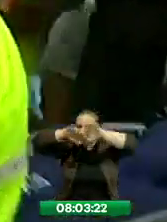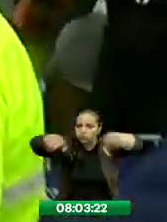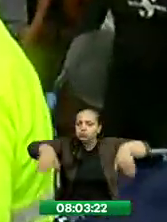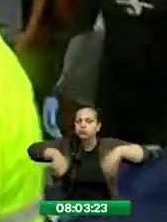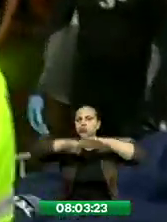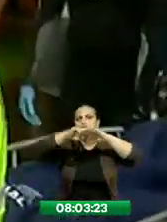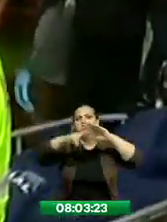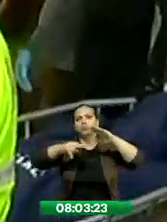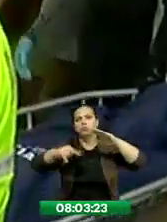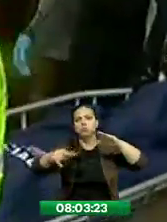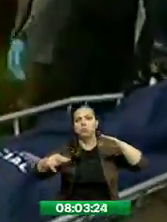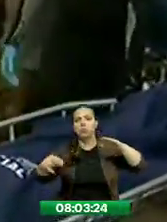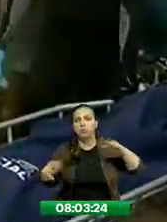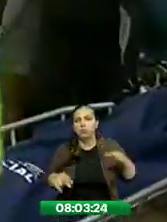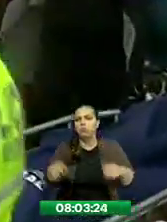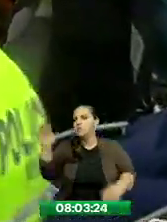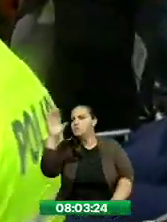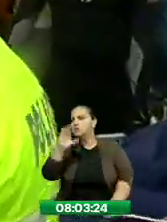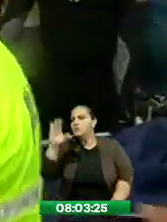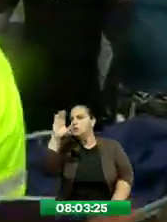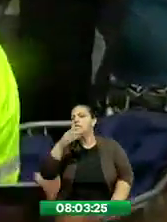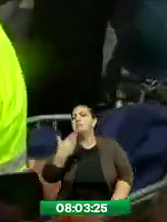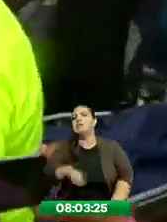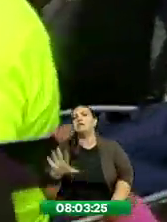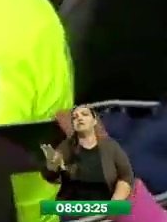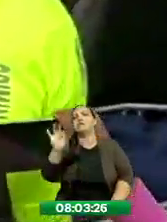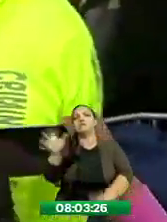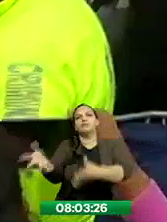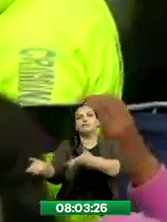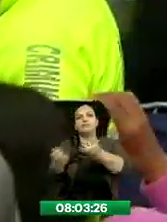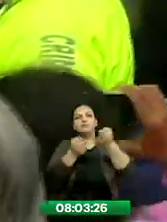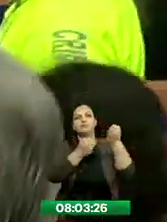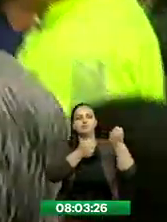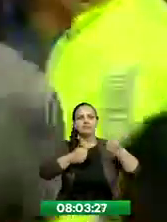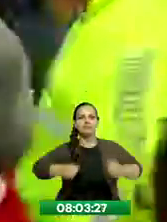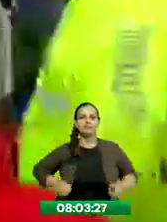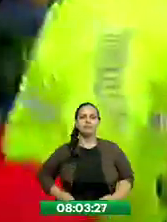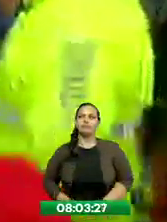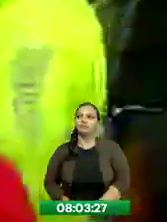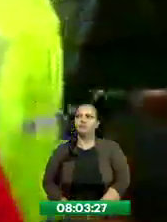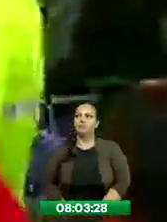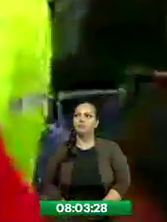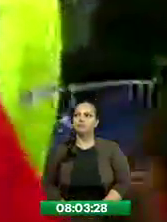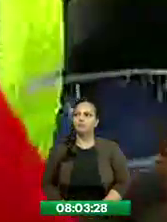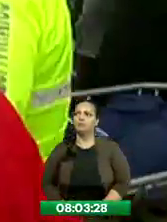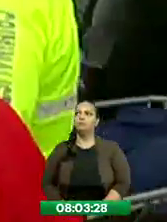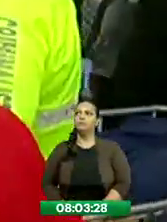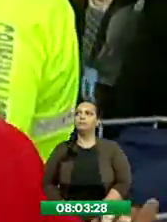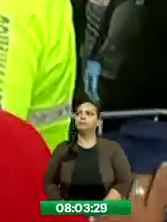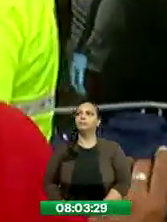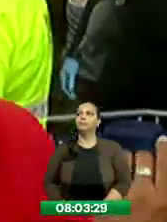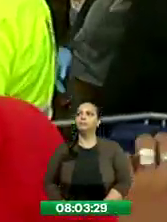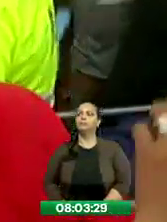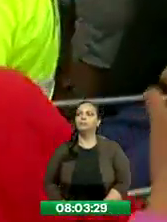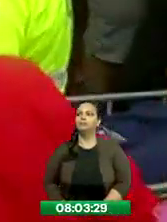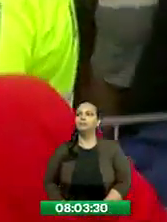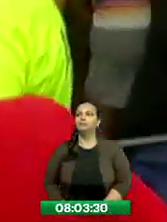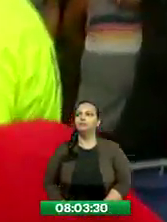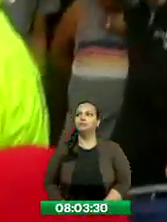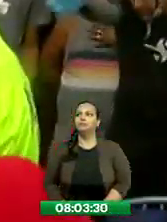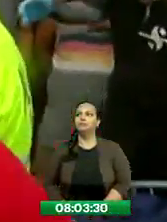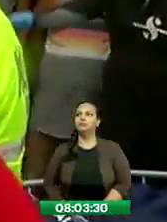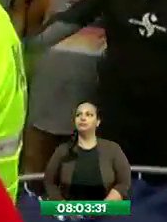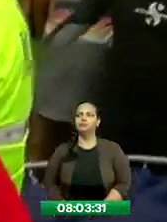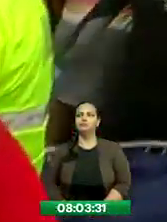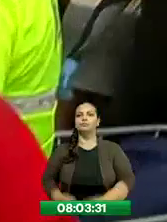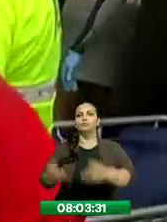de operaciones con personal autorizado y van a subirlo en este momento